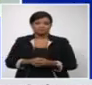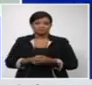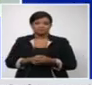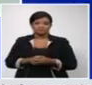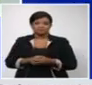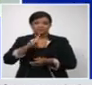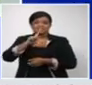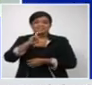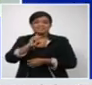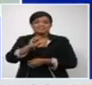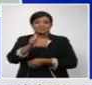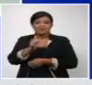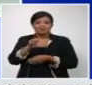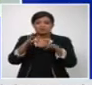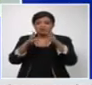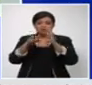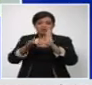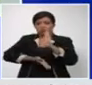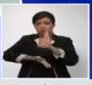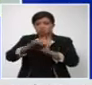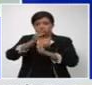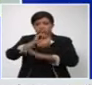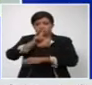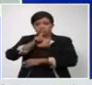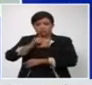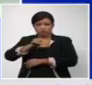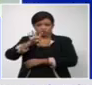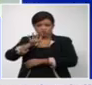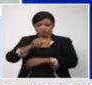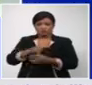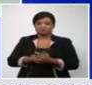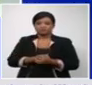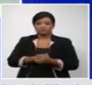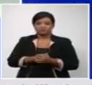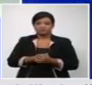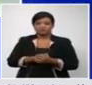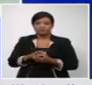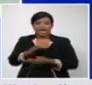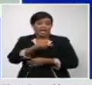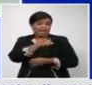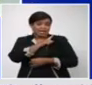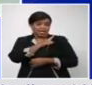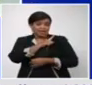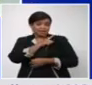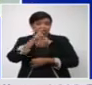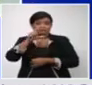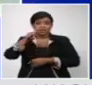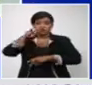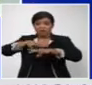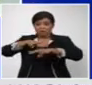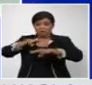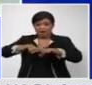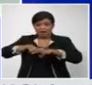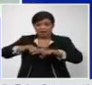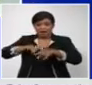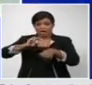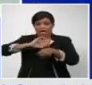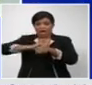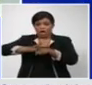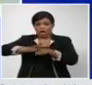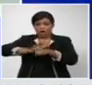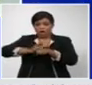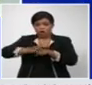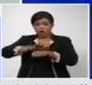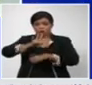muy elevada, 104 en el día de ayer. Centro Habana y Arroyo Naranjo también con 42